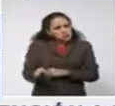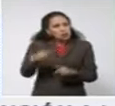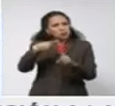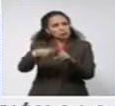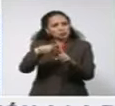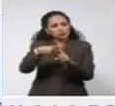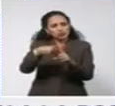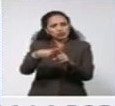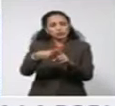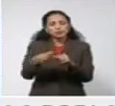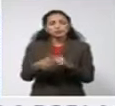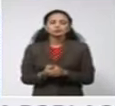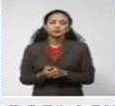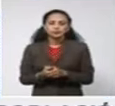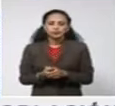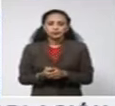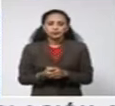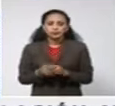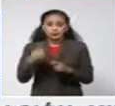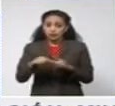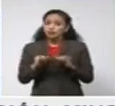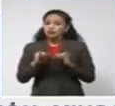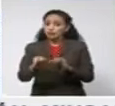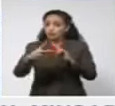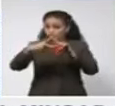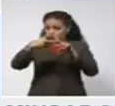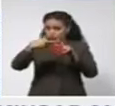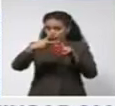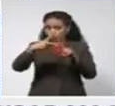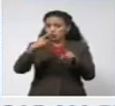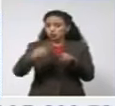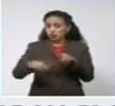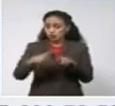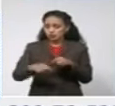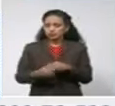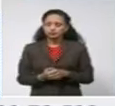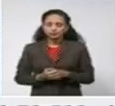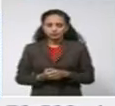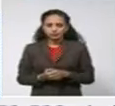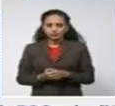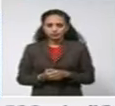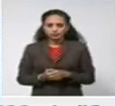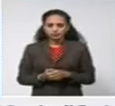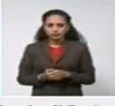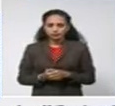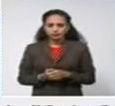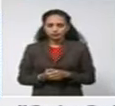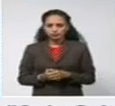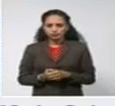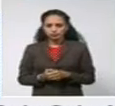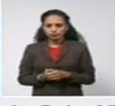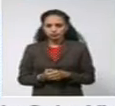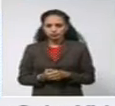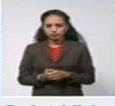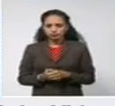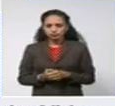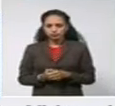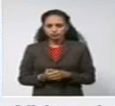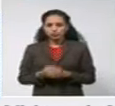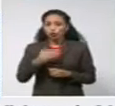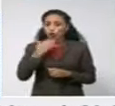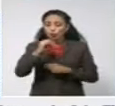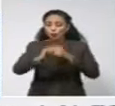solo señalar dos cosas. Uno, cómo se ha ido incrementando a través del tiempo. Estos